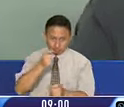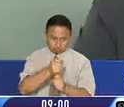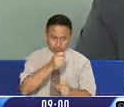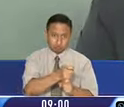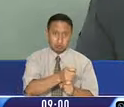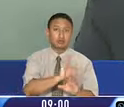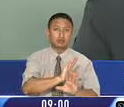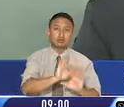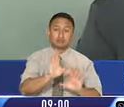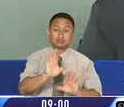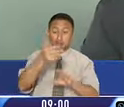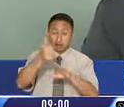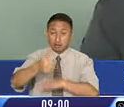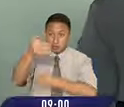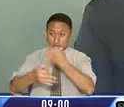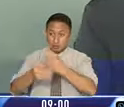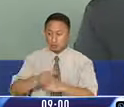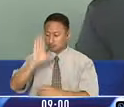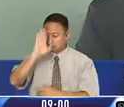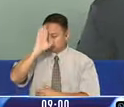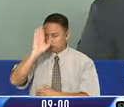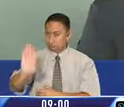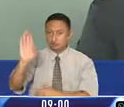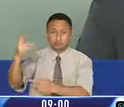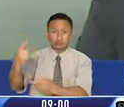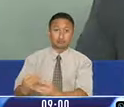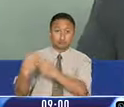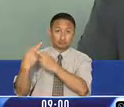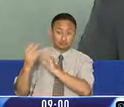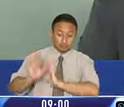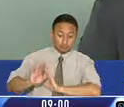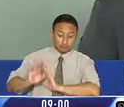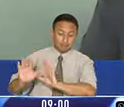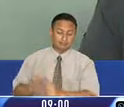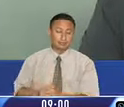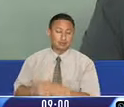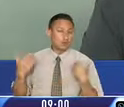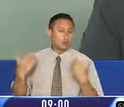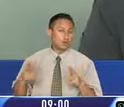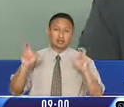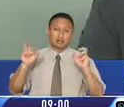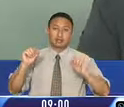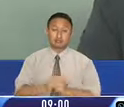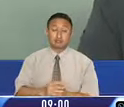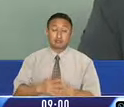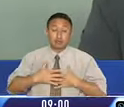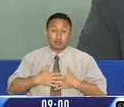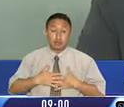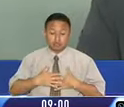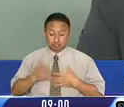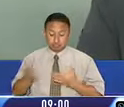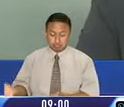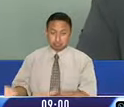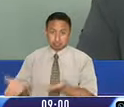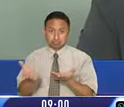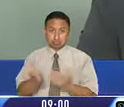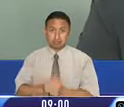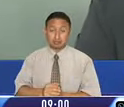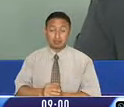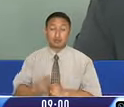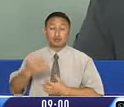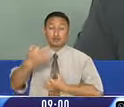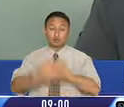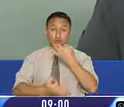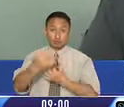debe hacer su trabajo. Lo hemos dicho desde el comienzo, para cualquier tipo de temas vamos a dar todas las facilidades para que la justicia pueda hacer